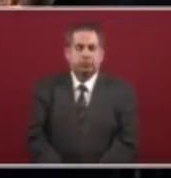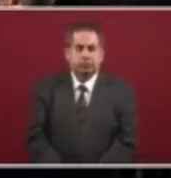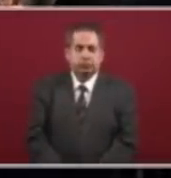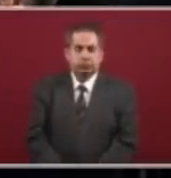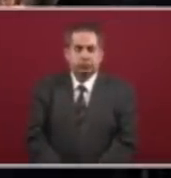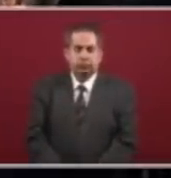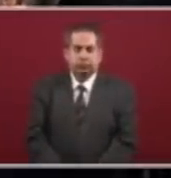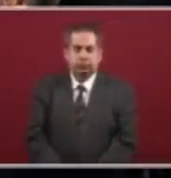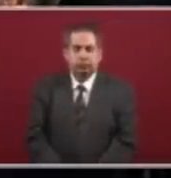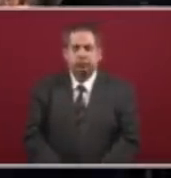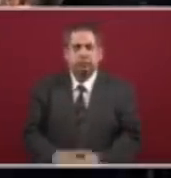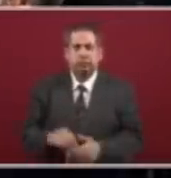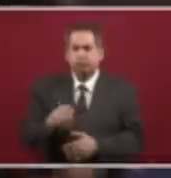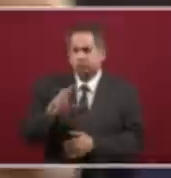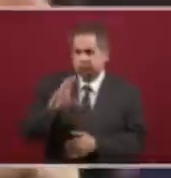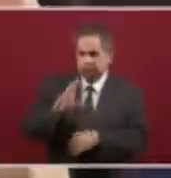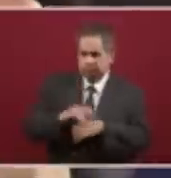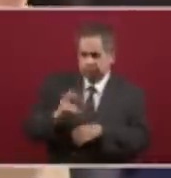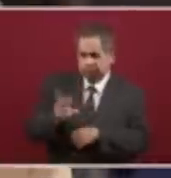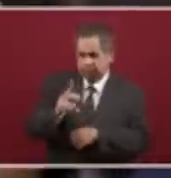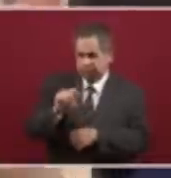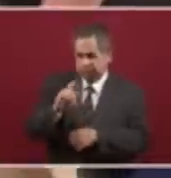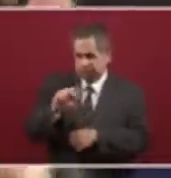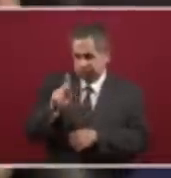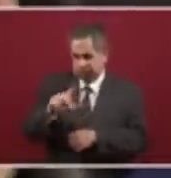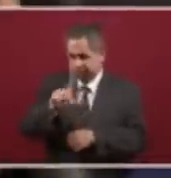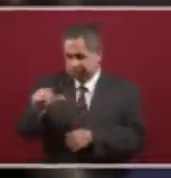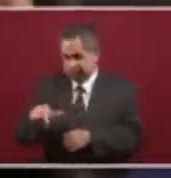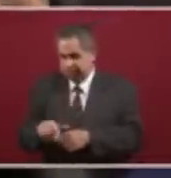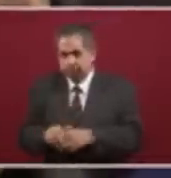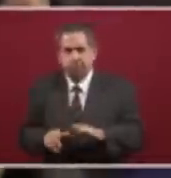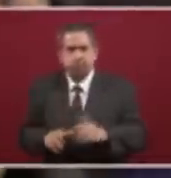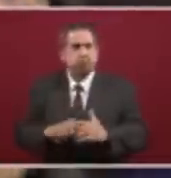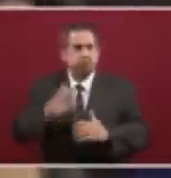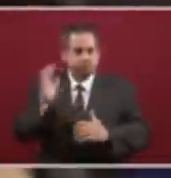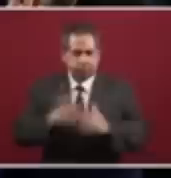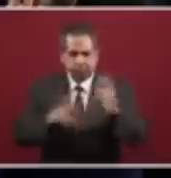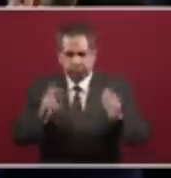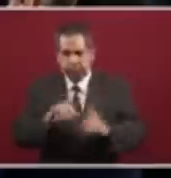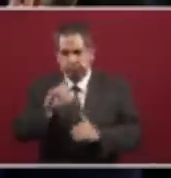sobre el caso de trump ya estoy terminando